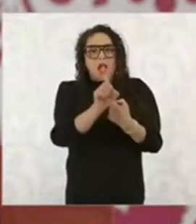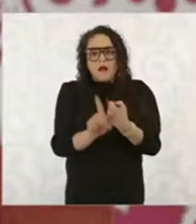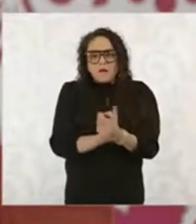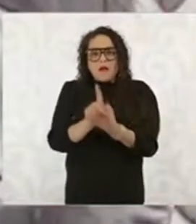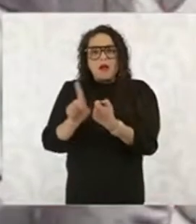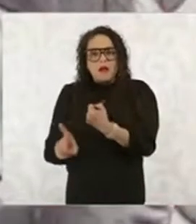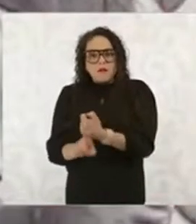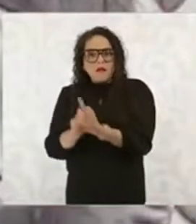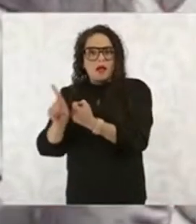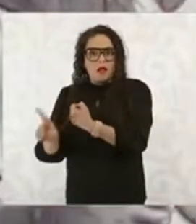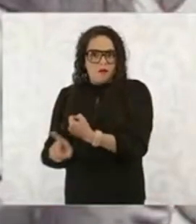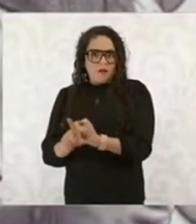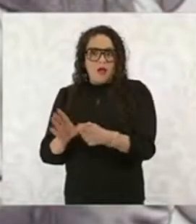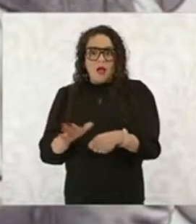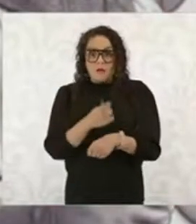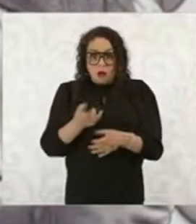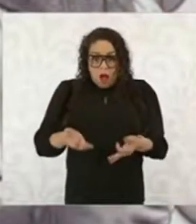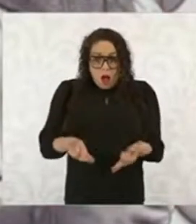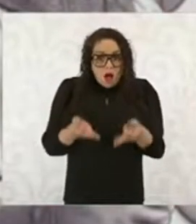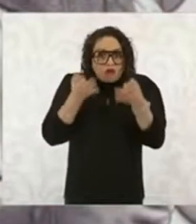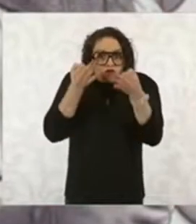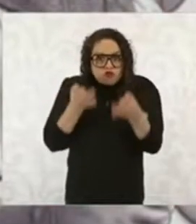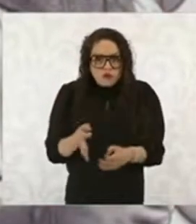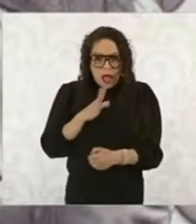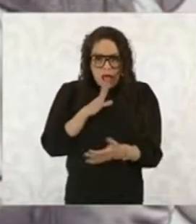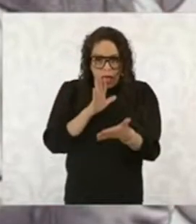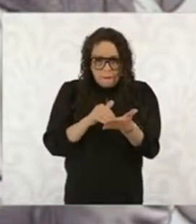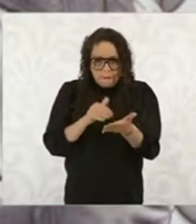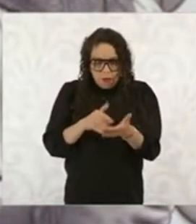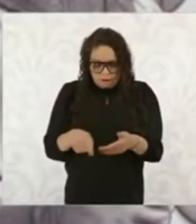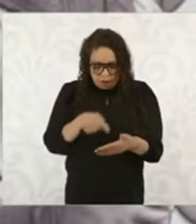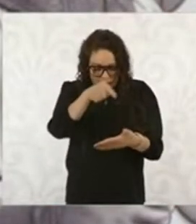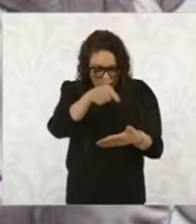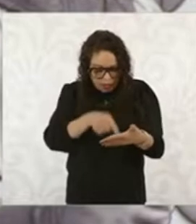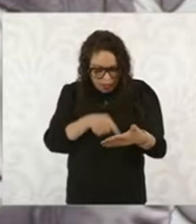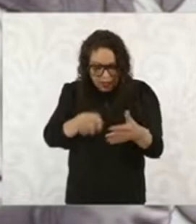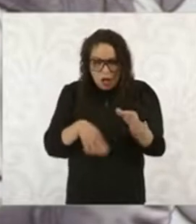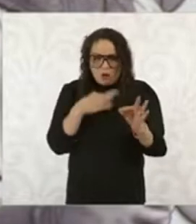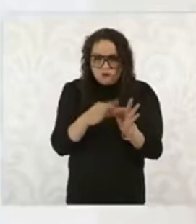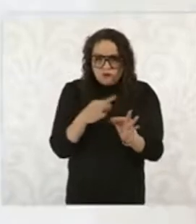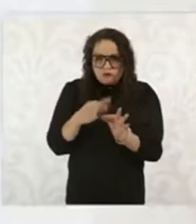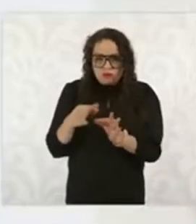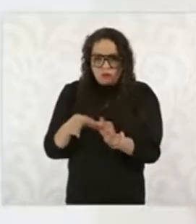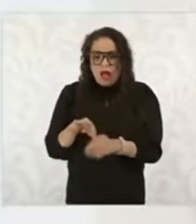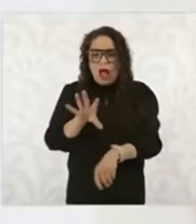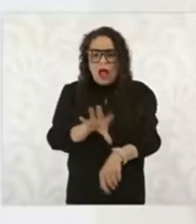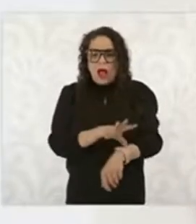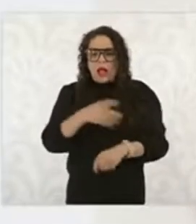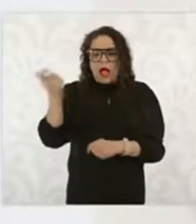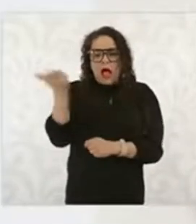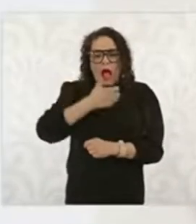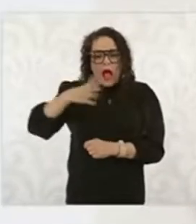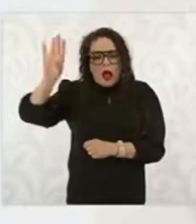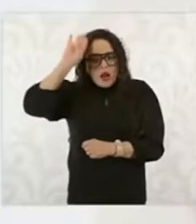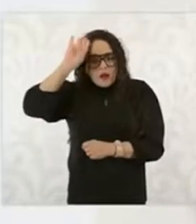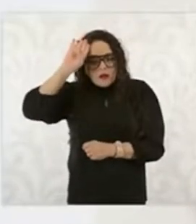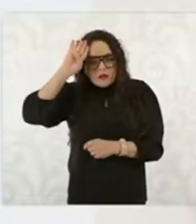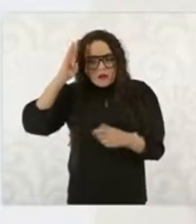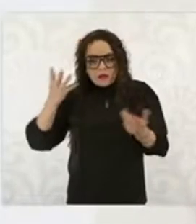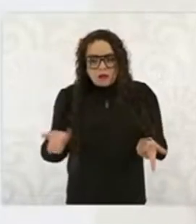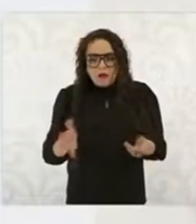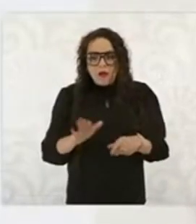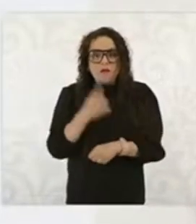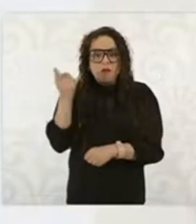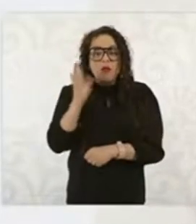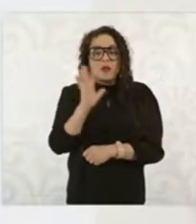título en regla, tarifas muy altas de electricidad, porque no había habido un